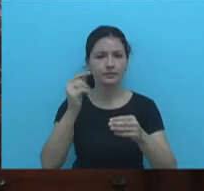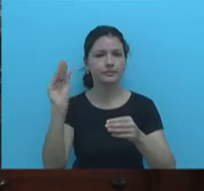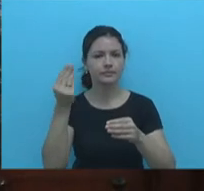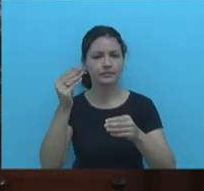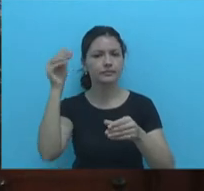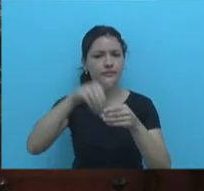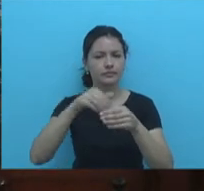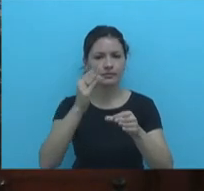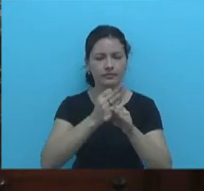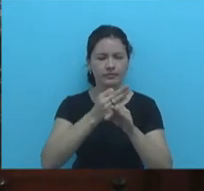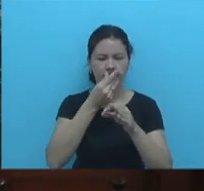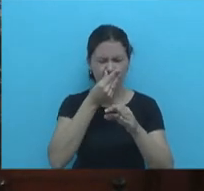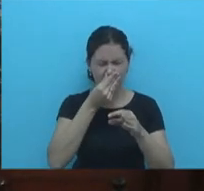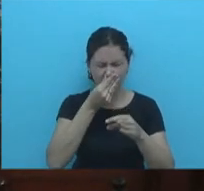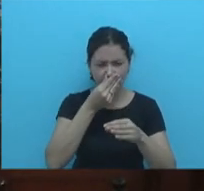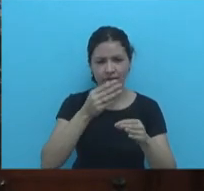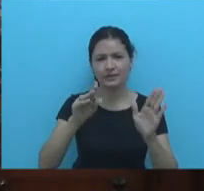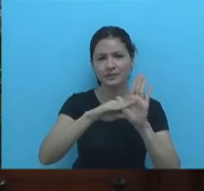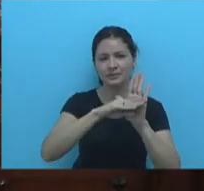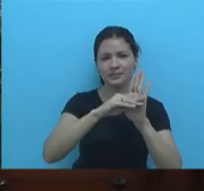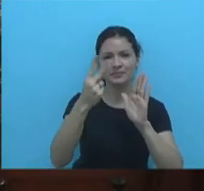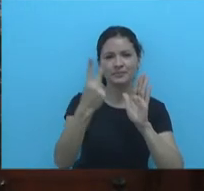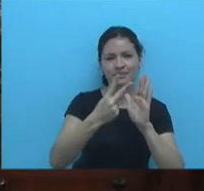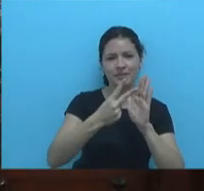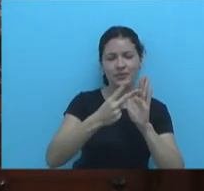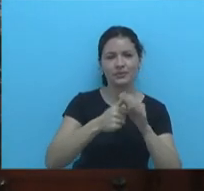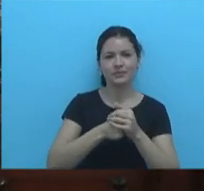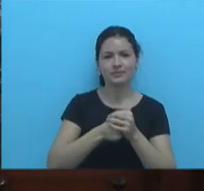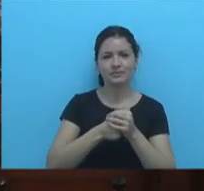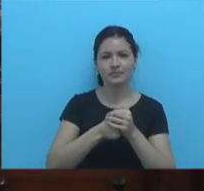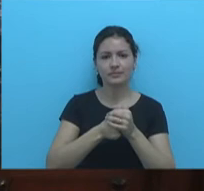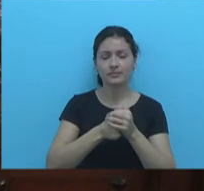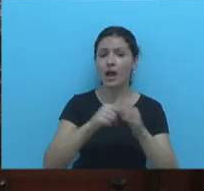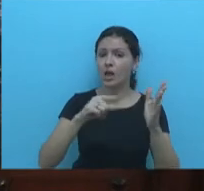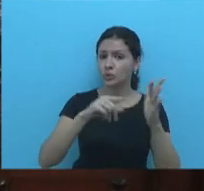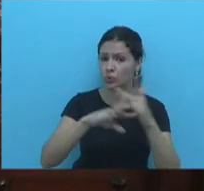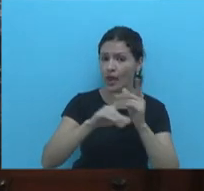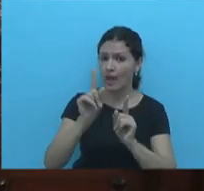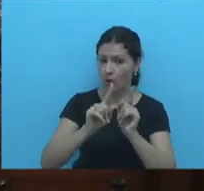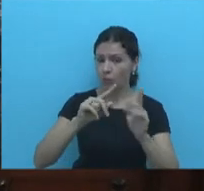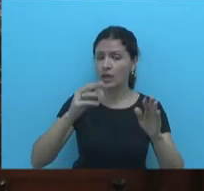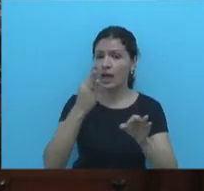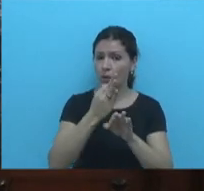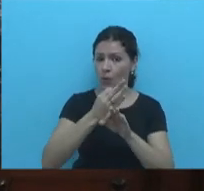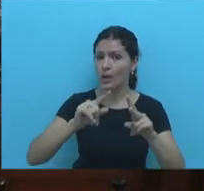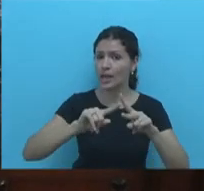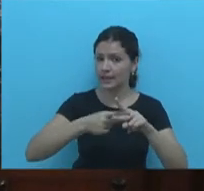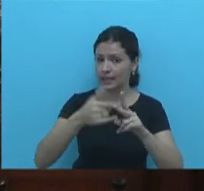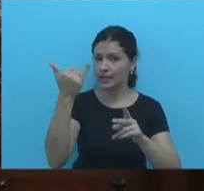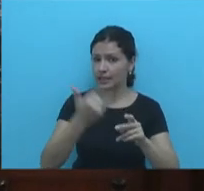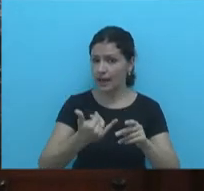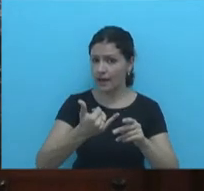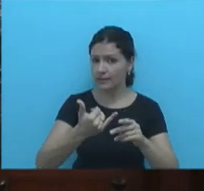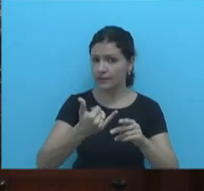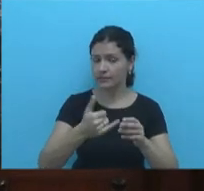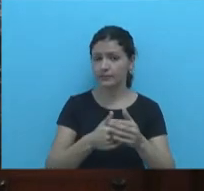técnica. Artículo segundo. Objeto. Aprovechar en las ciudades que tienen escuelas técnicas con talleres la infraestructura